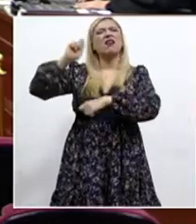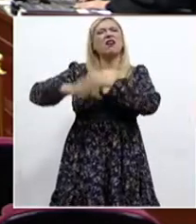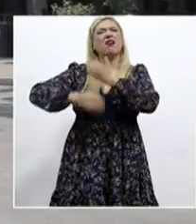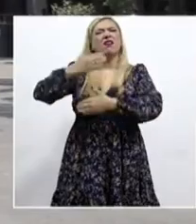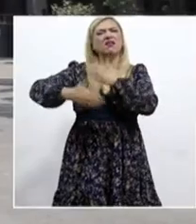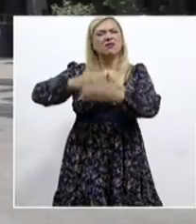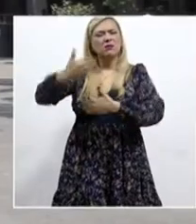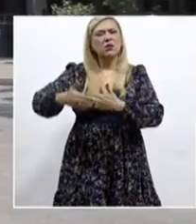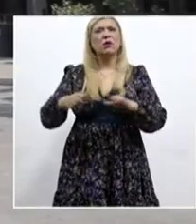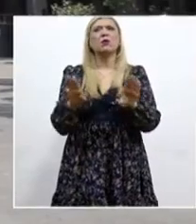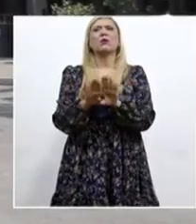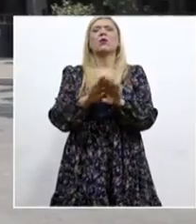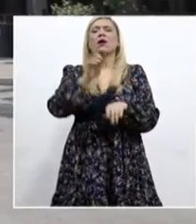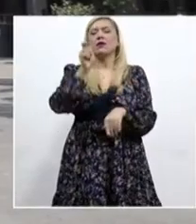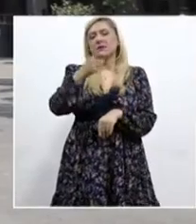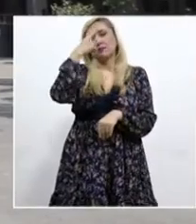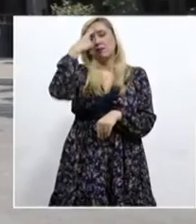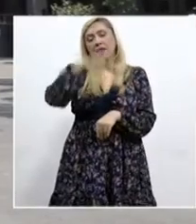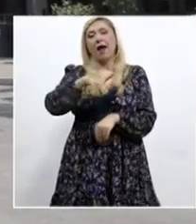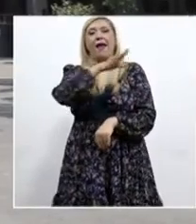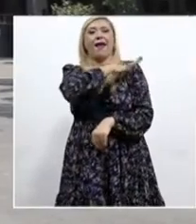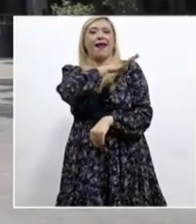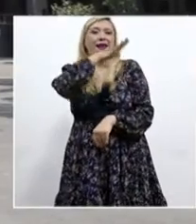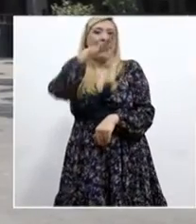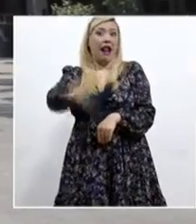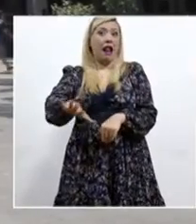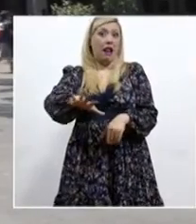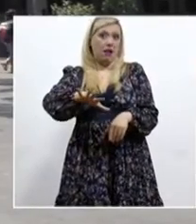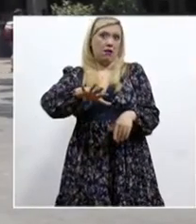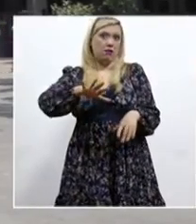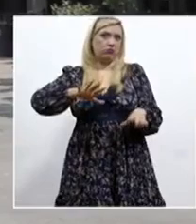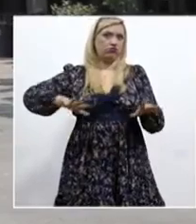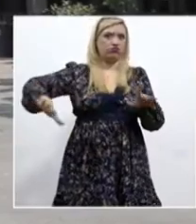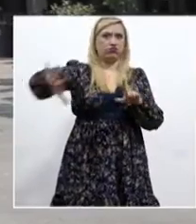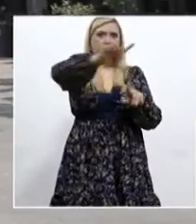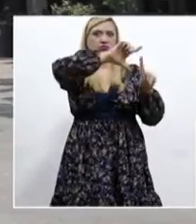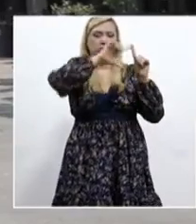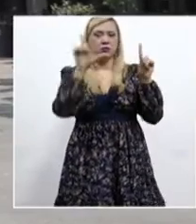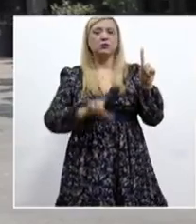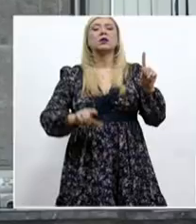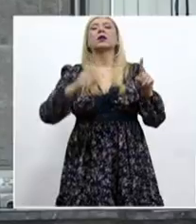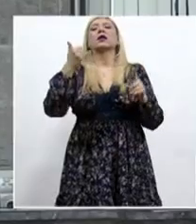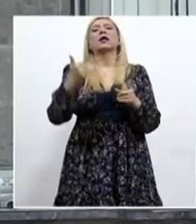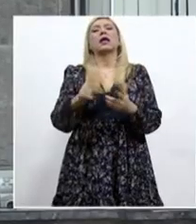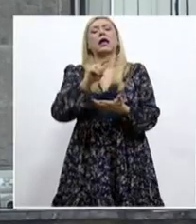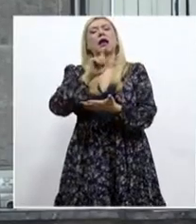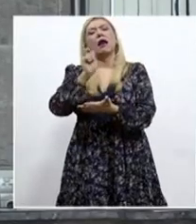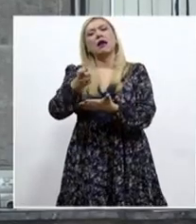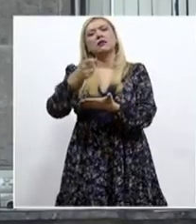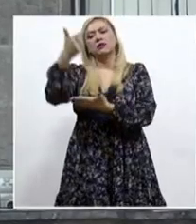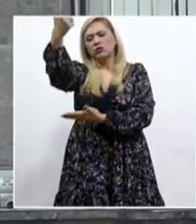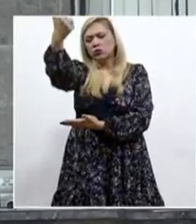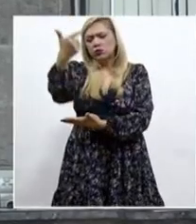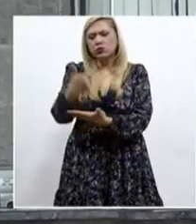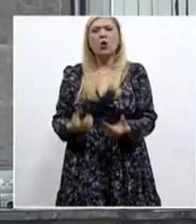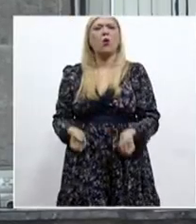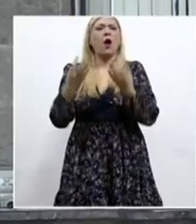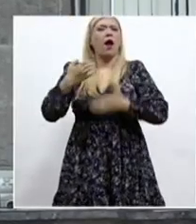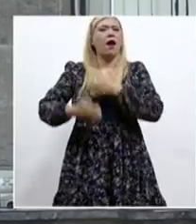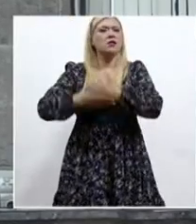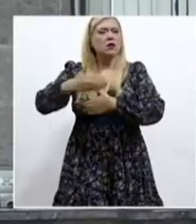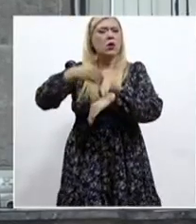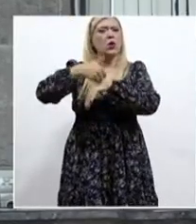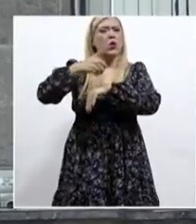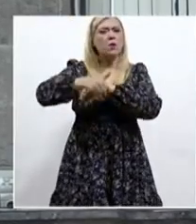Procedimientos Civiles y Familiares. Además, se impulsará la creación del Instituto Federal de Justicia Alternativa y se adoptaría un nuevo modelo de